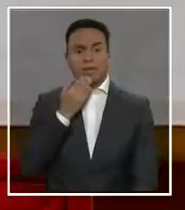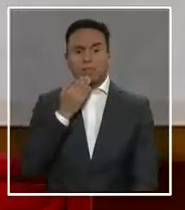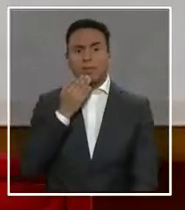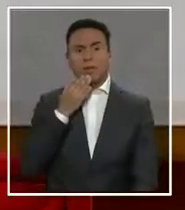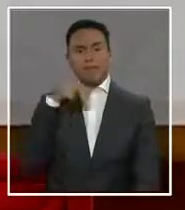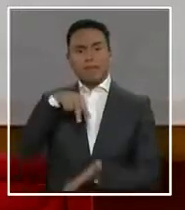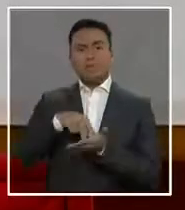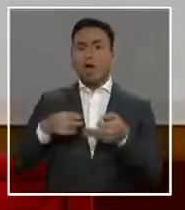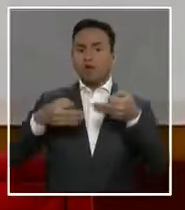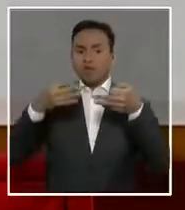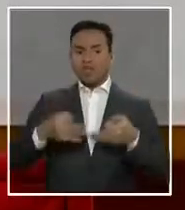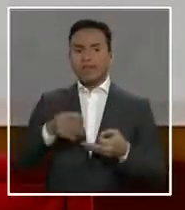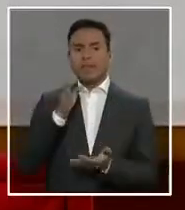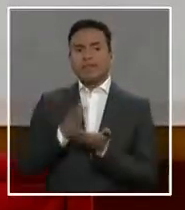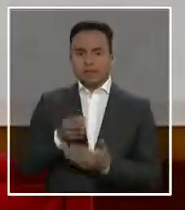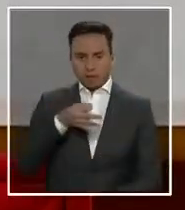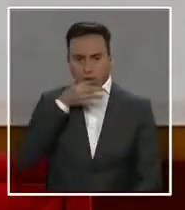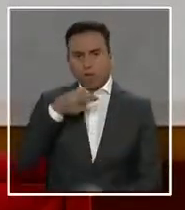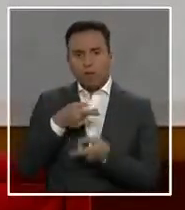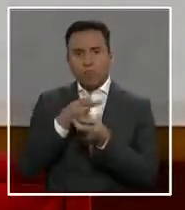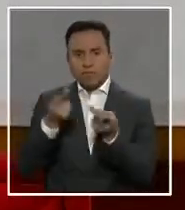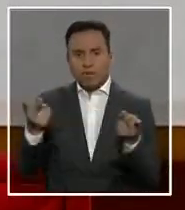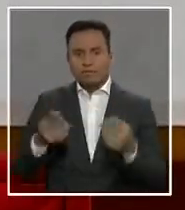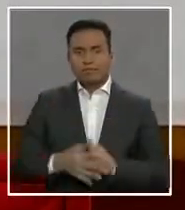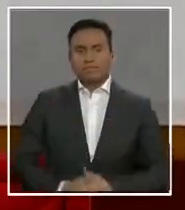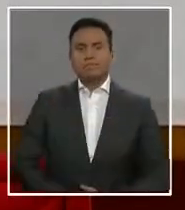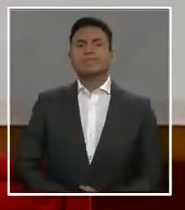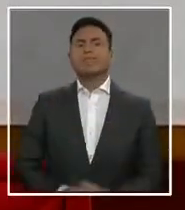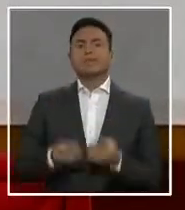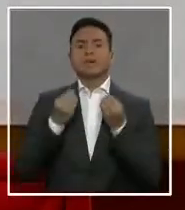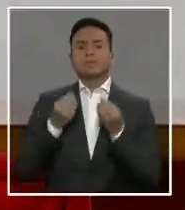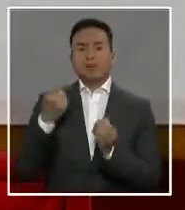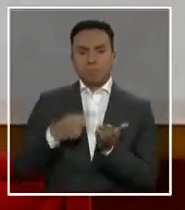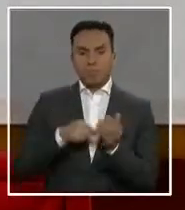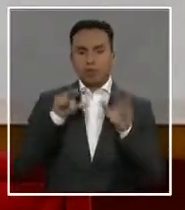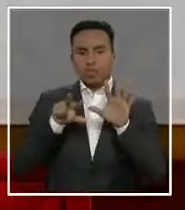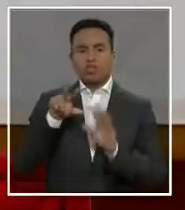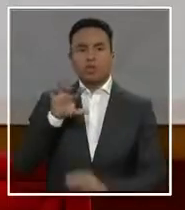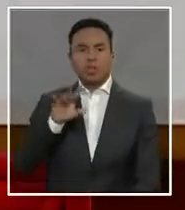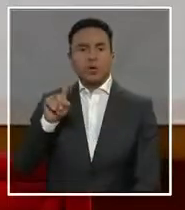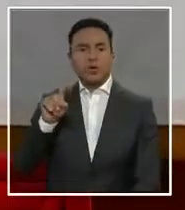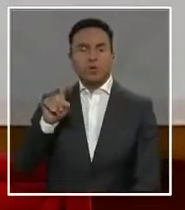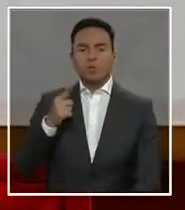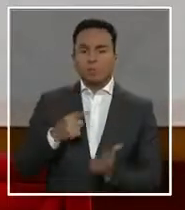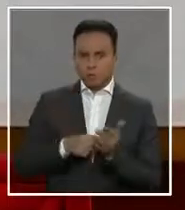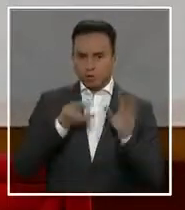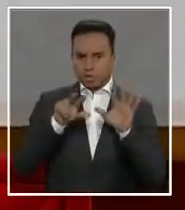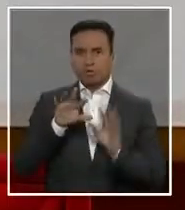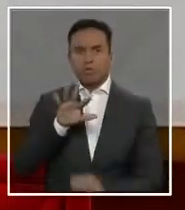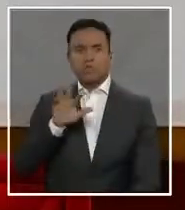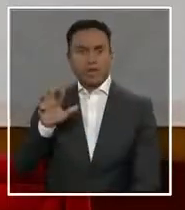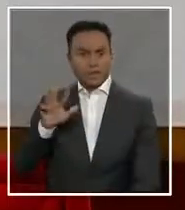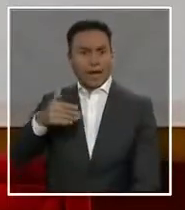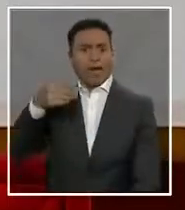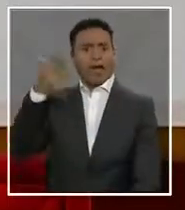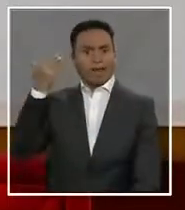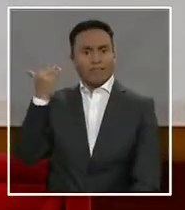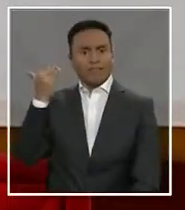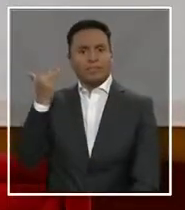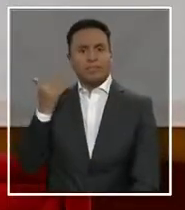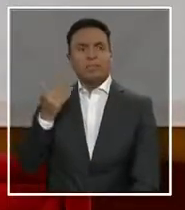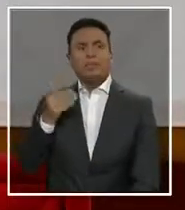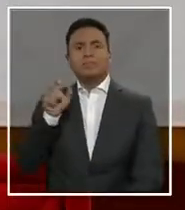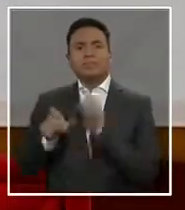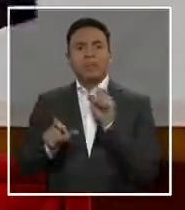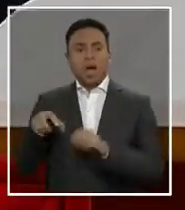Desde esta tarima oficial tenemos el deber de contar. Es lo que pasó en 1851 y en 1859, cuando los